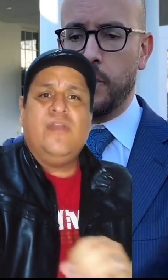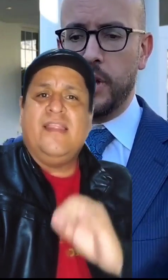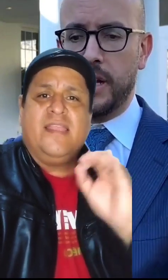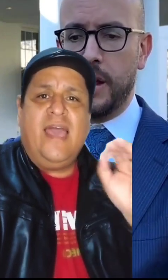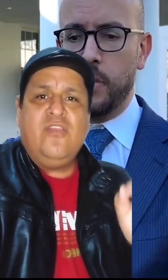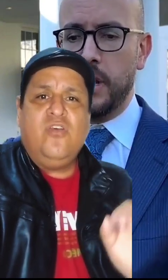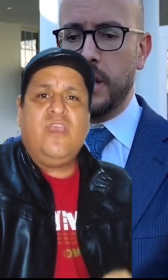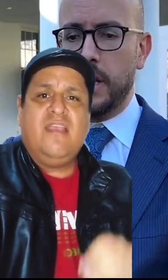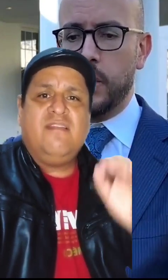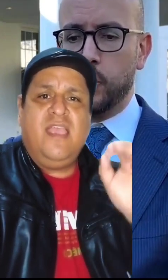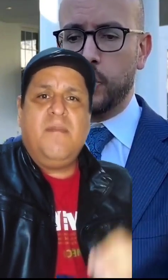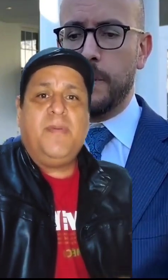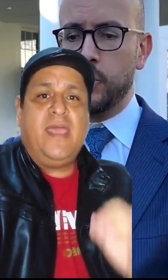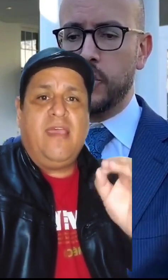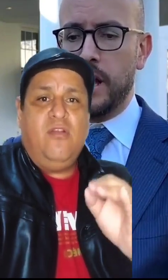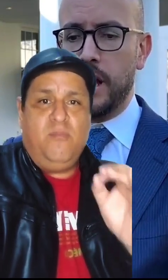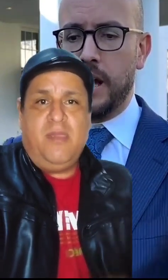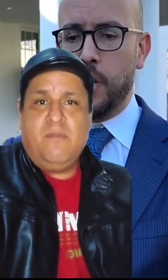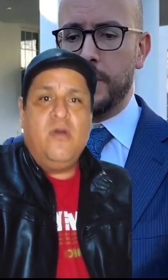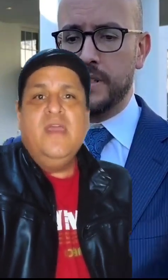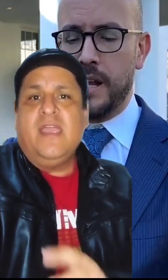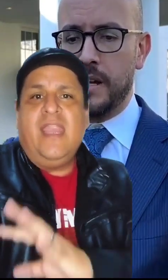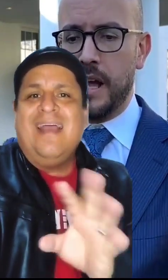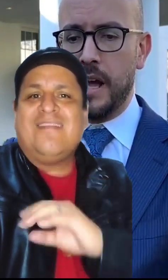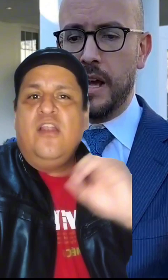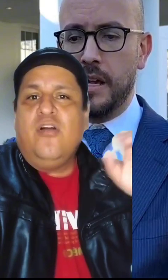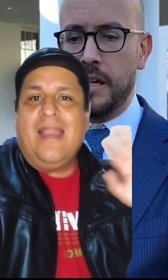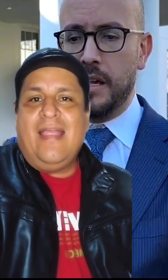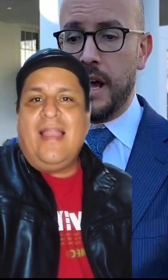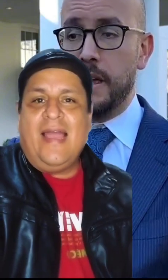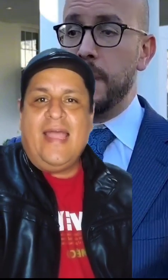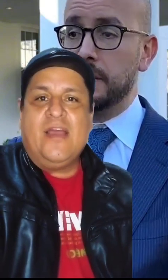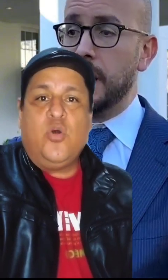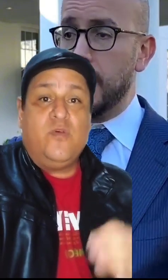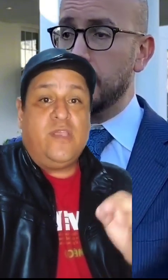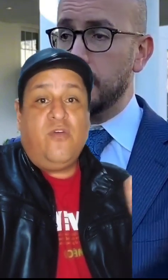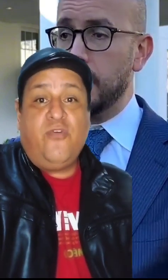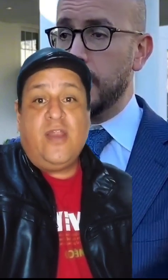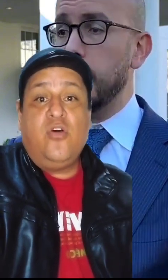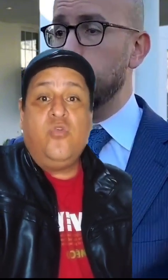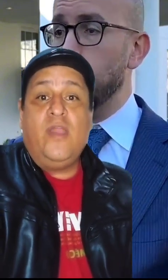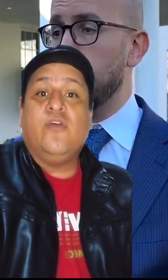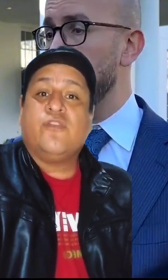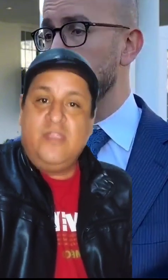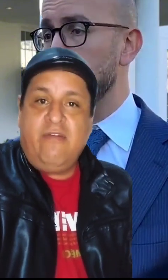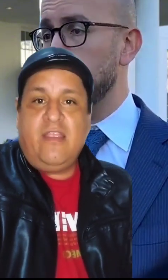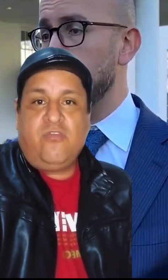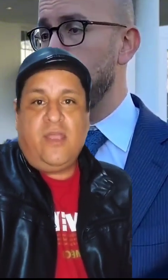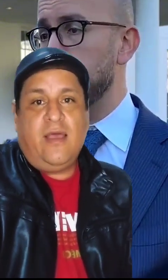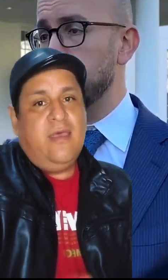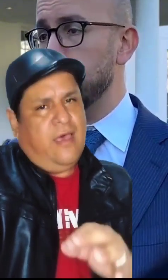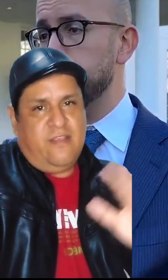hecho durante años y siempre es lo mismo. Quieren hacer lo que le da la gana, como si ellos fueran los dueños de Venezuela. Así es.